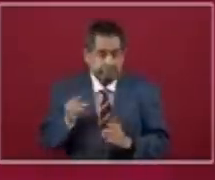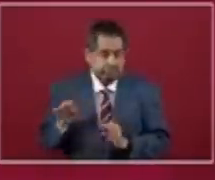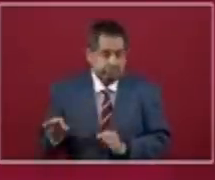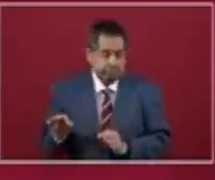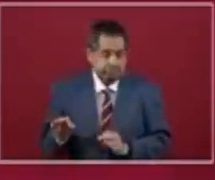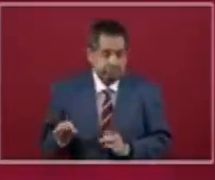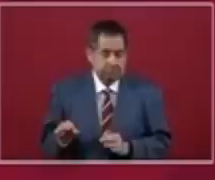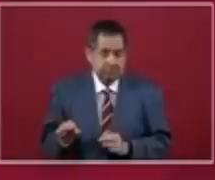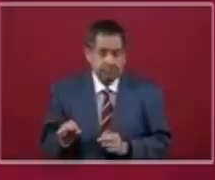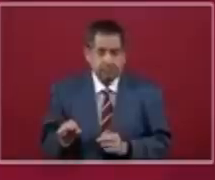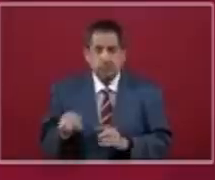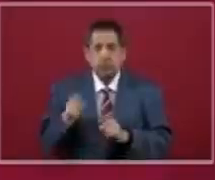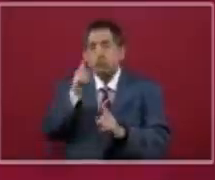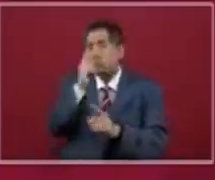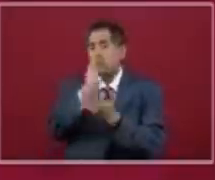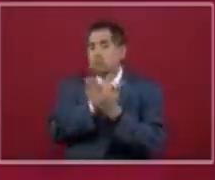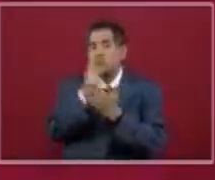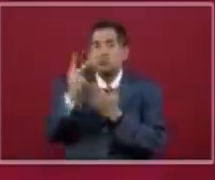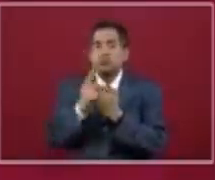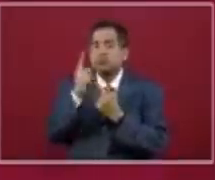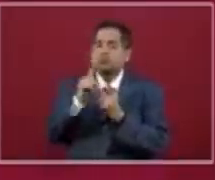con un solo programa.